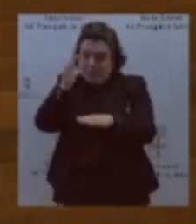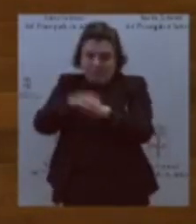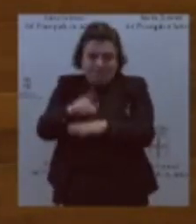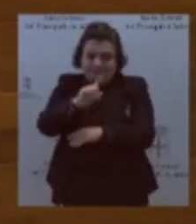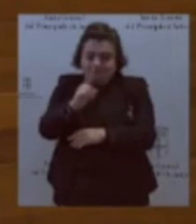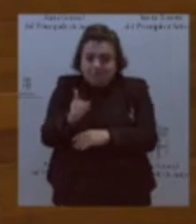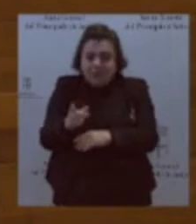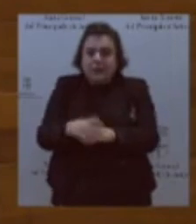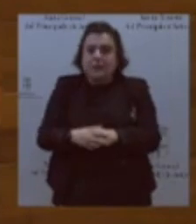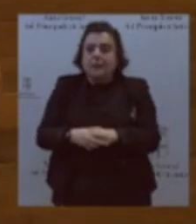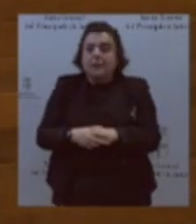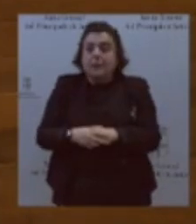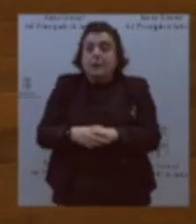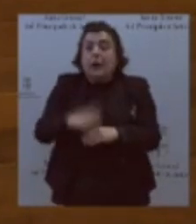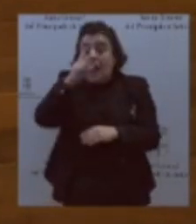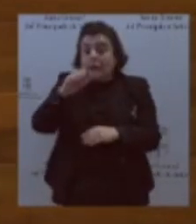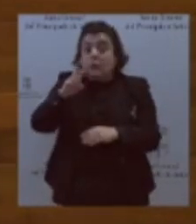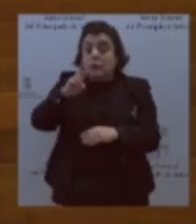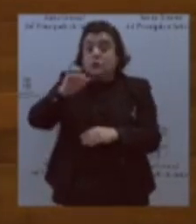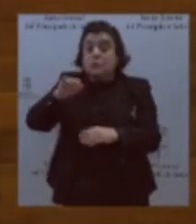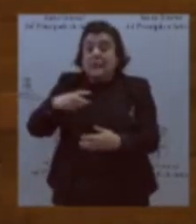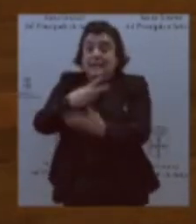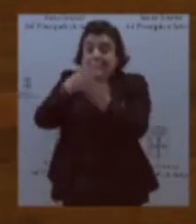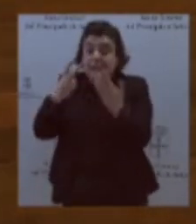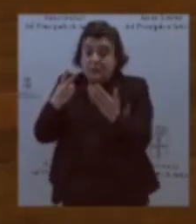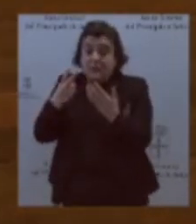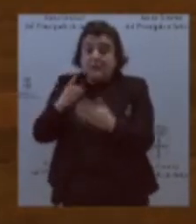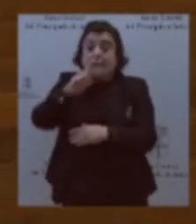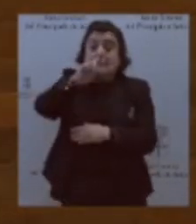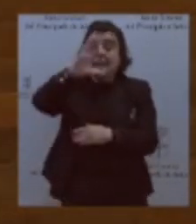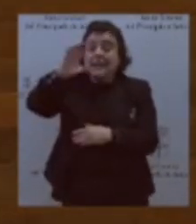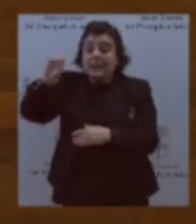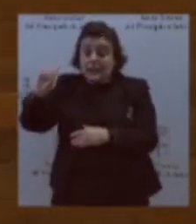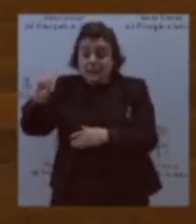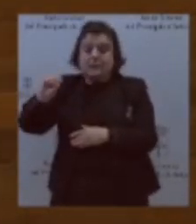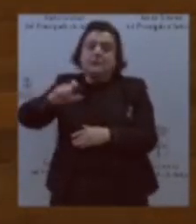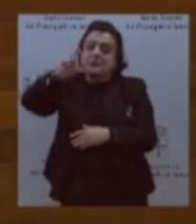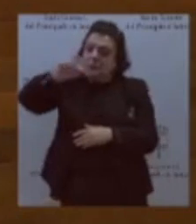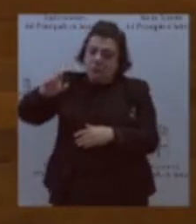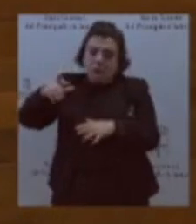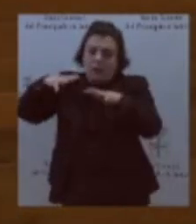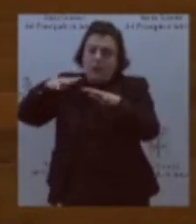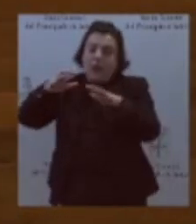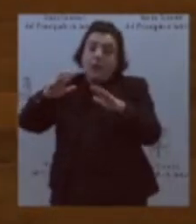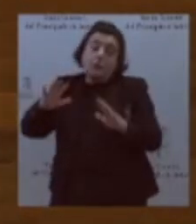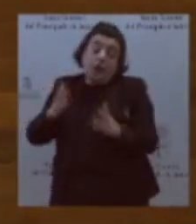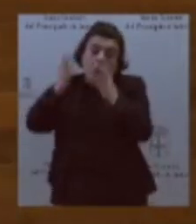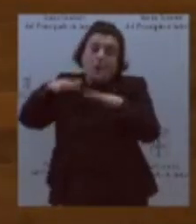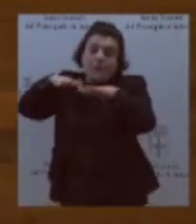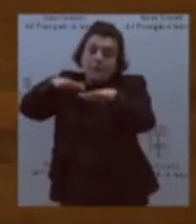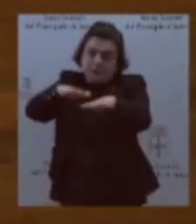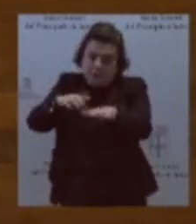2017, 1.500 personas se manifestaban contra la herida en Langreo. 2017, movilización ciudadana empujando para la realización de la